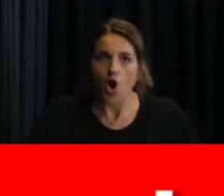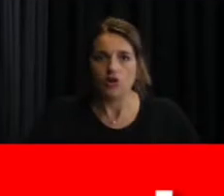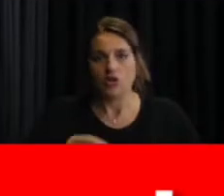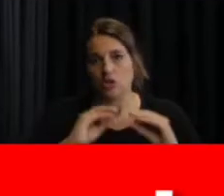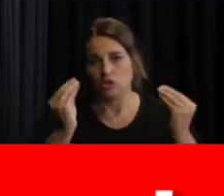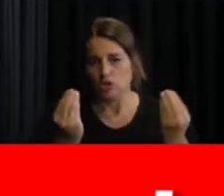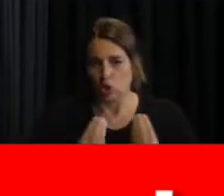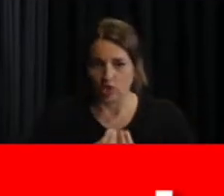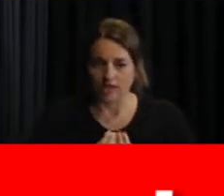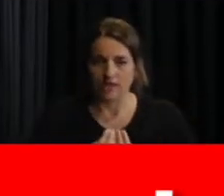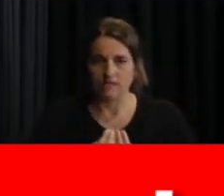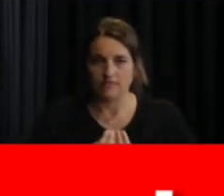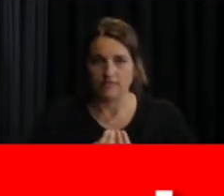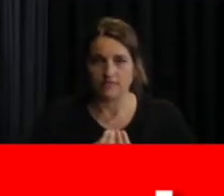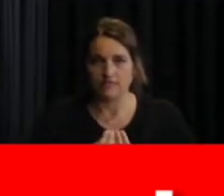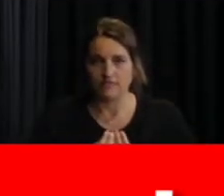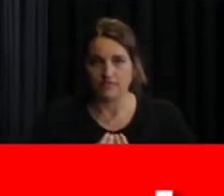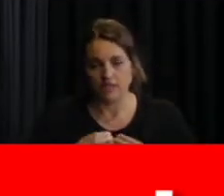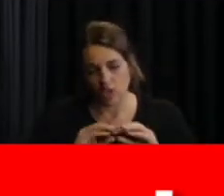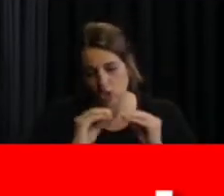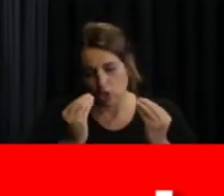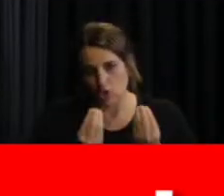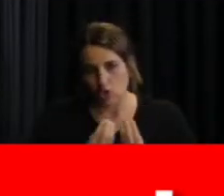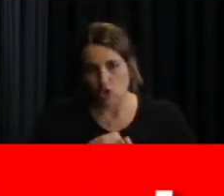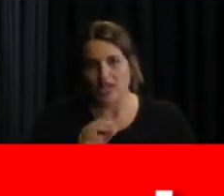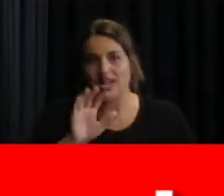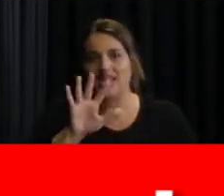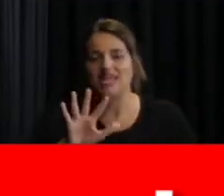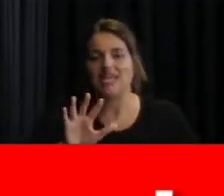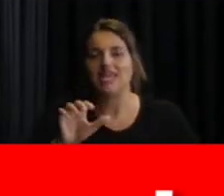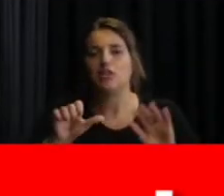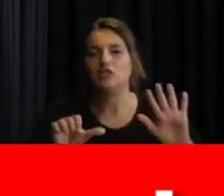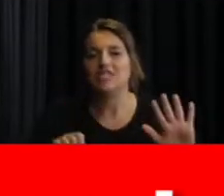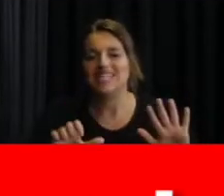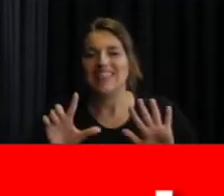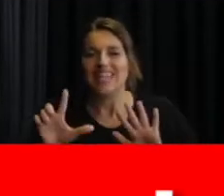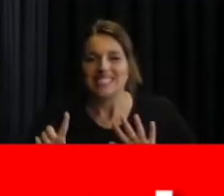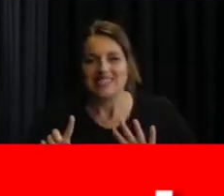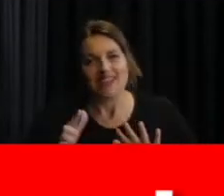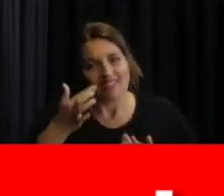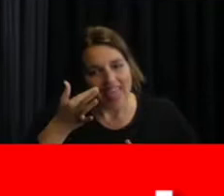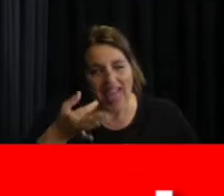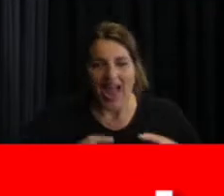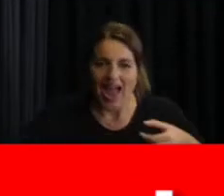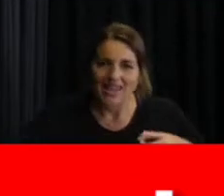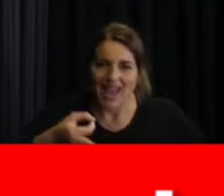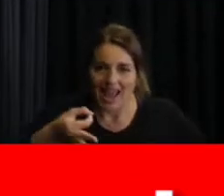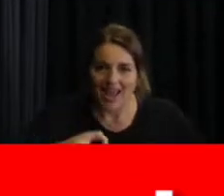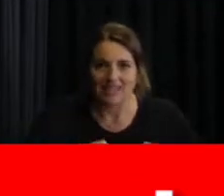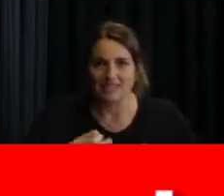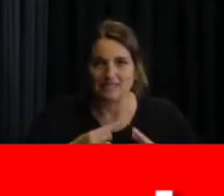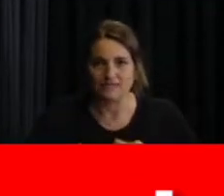coronavirus en uruguay esto simboliza 600 seis casos totales